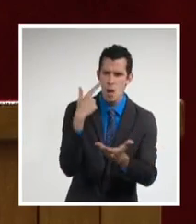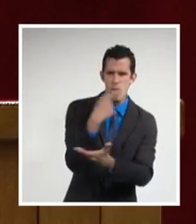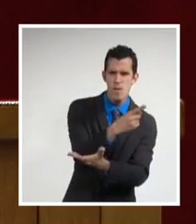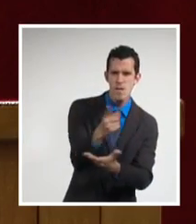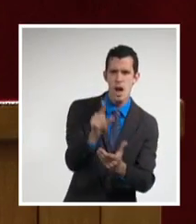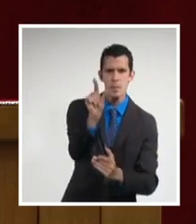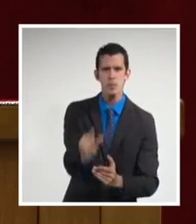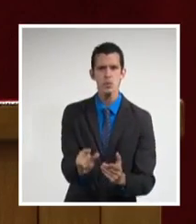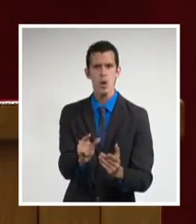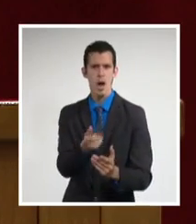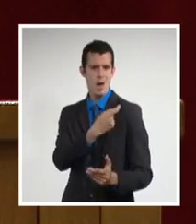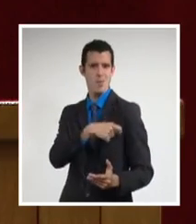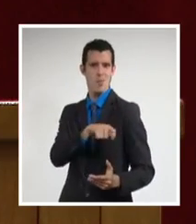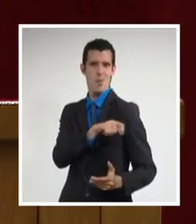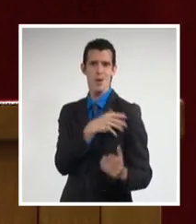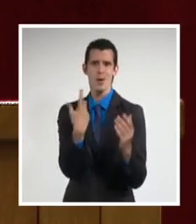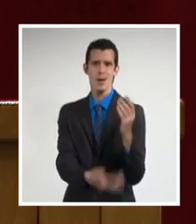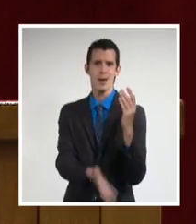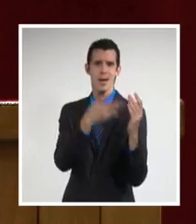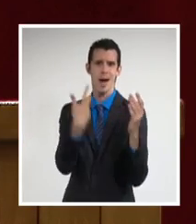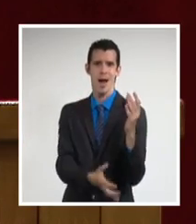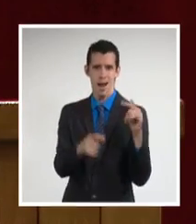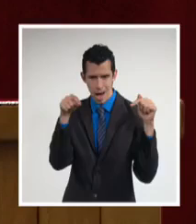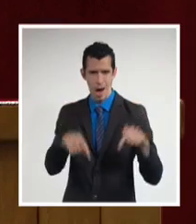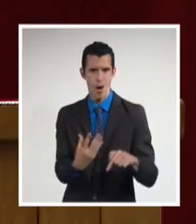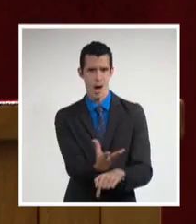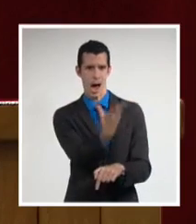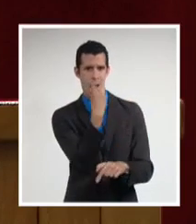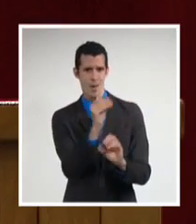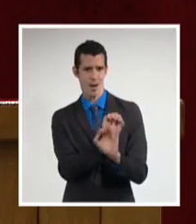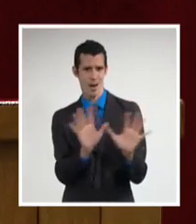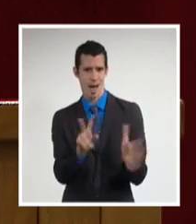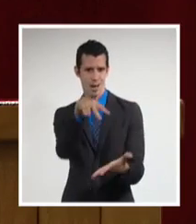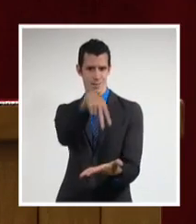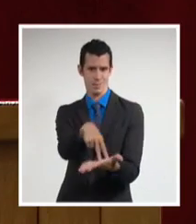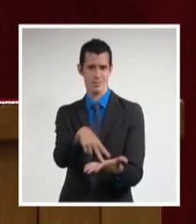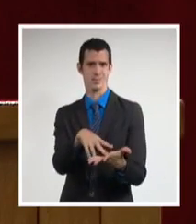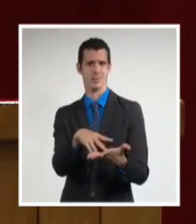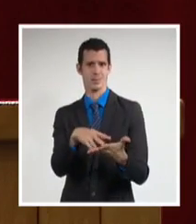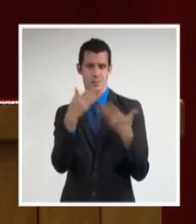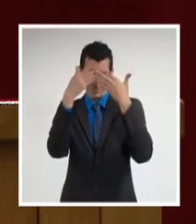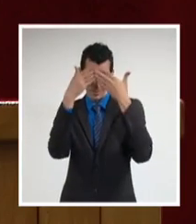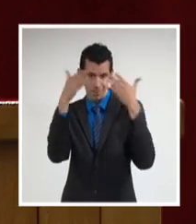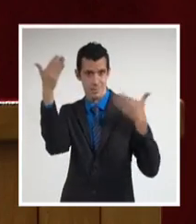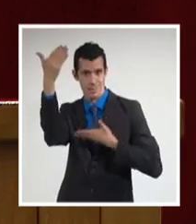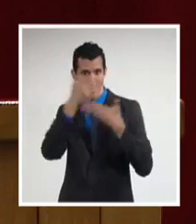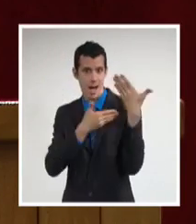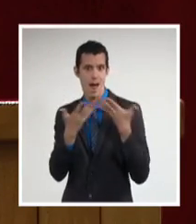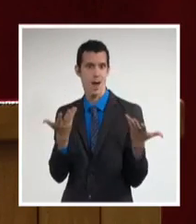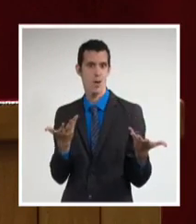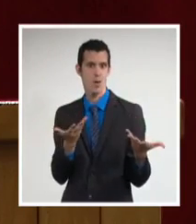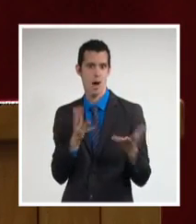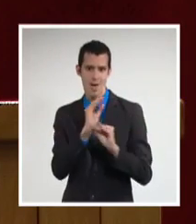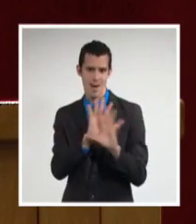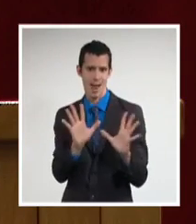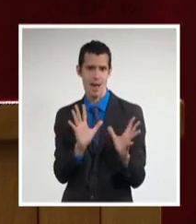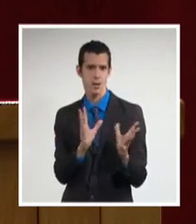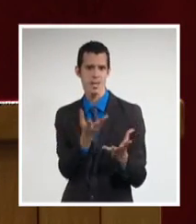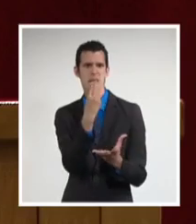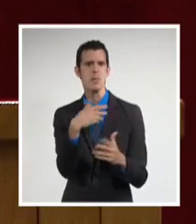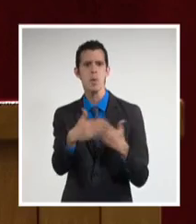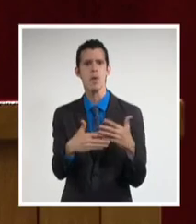procesos sociales que emprendemos. Enfrente tenemos más de un espacio tomado por extremistas,